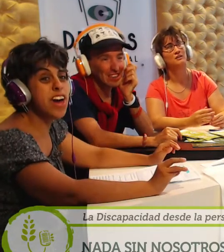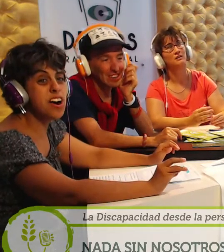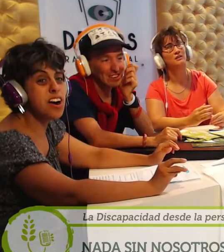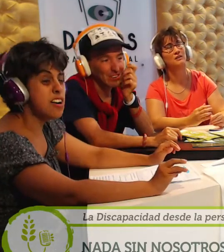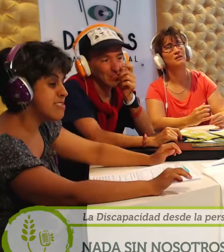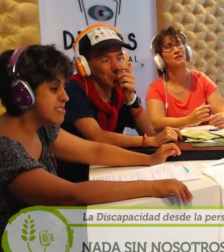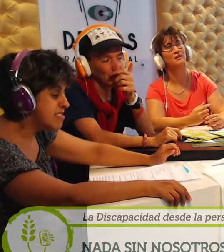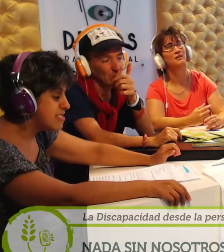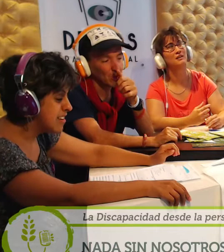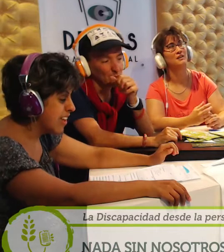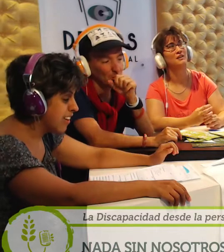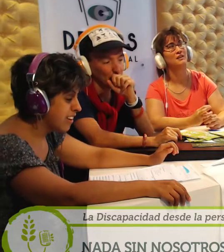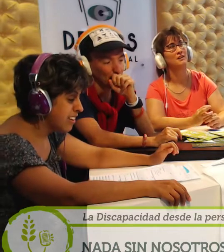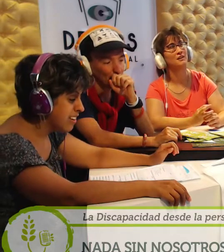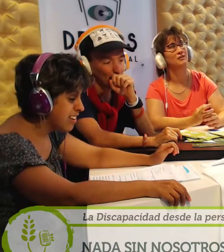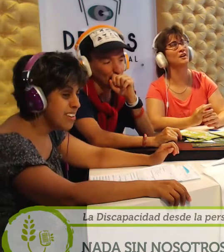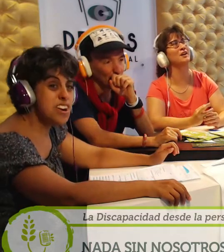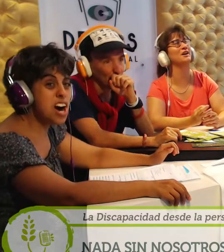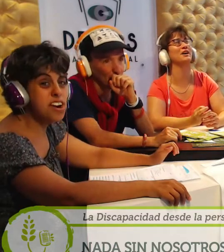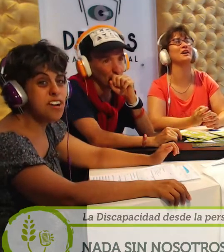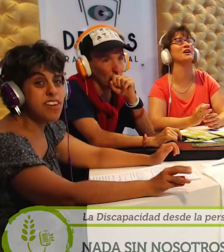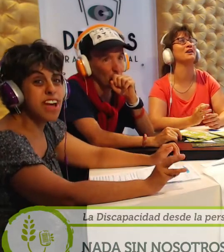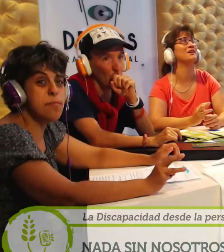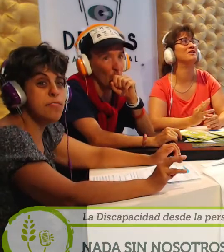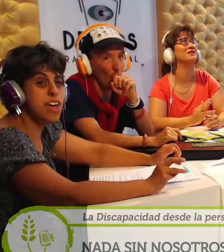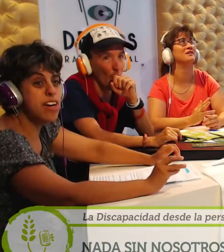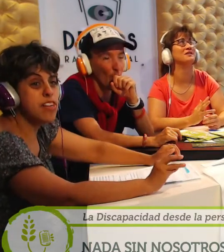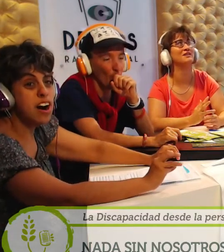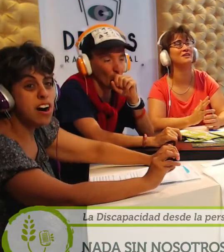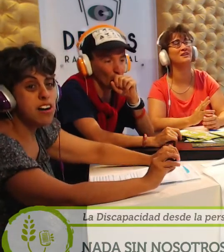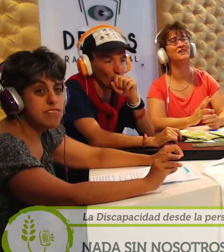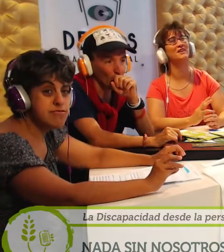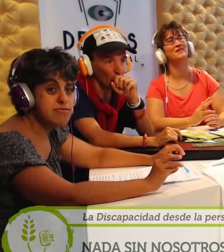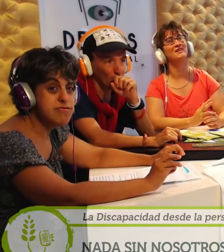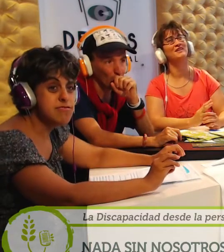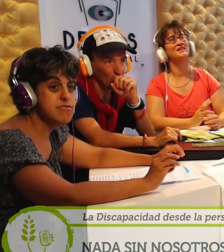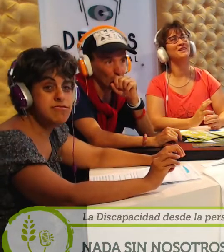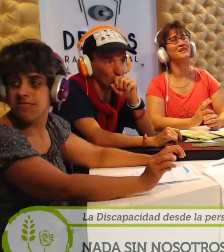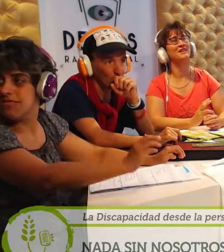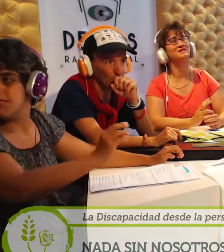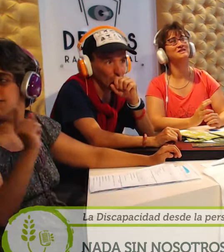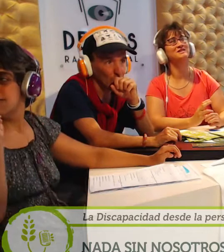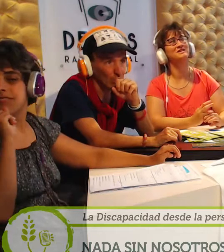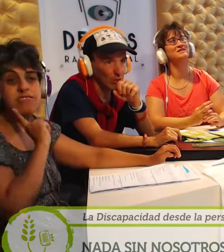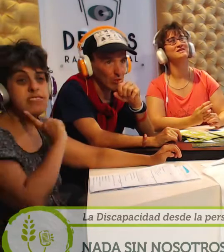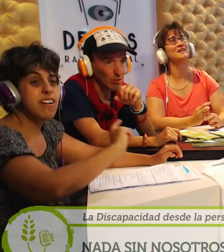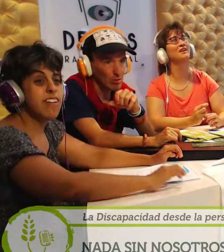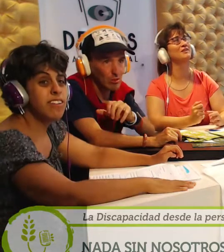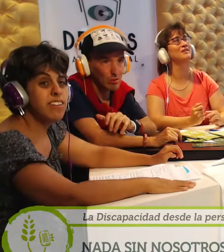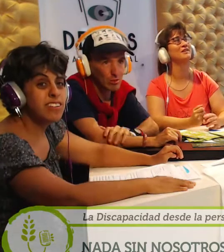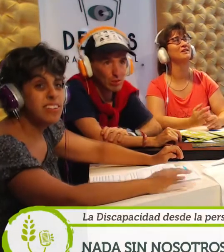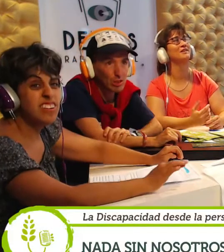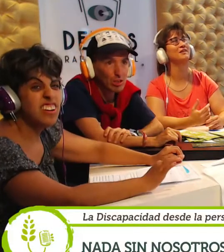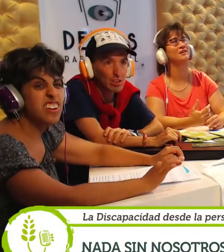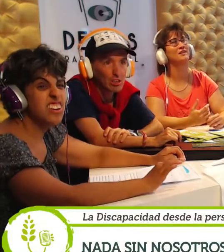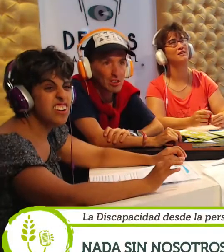problema, Diego? ¿Están viendo? ¡Sí! ¡No, no estamos viendo! ¡La vemos! ¿Escuchá, Diego?